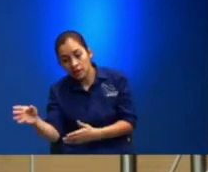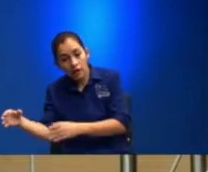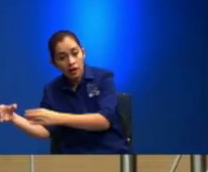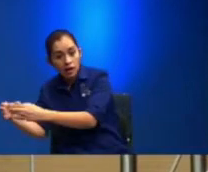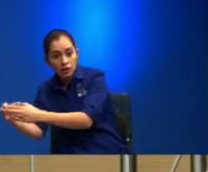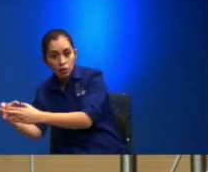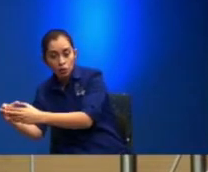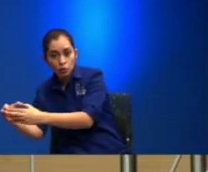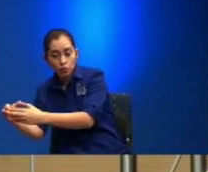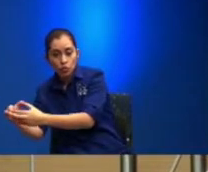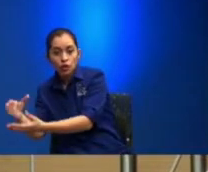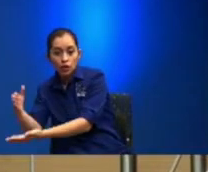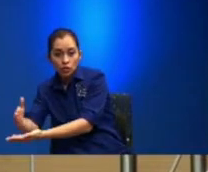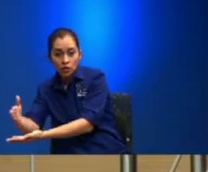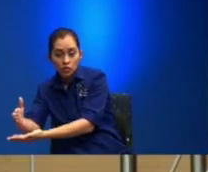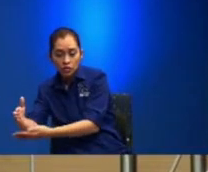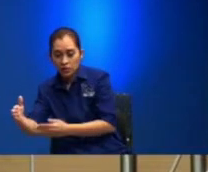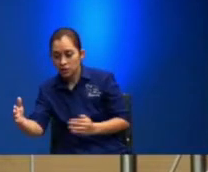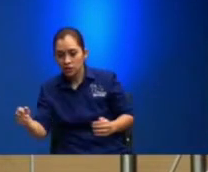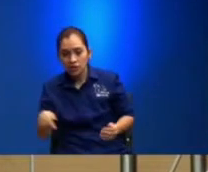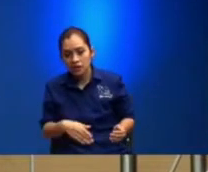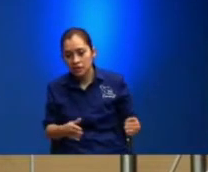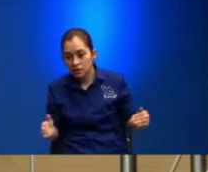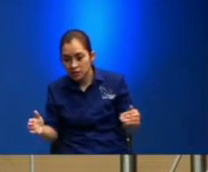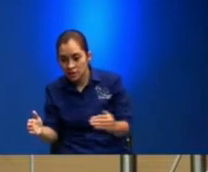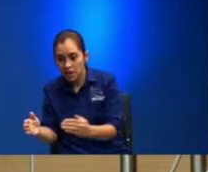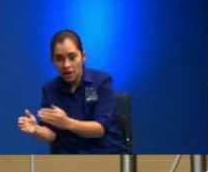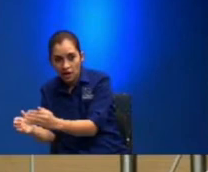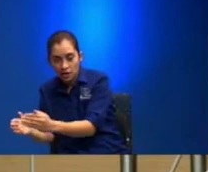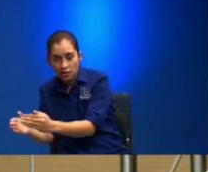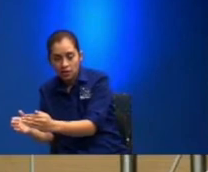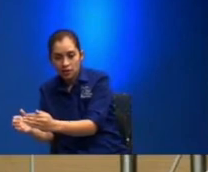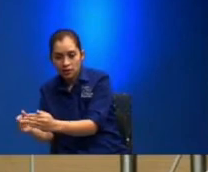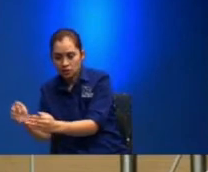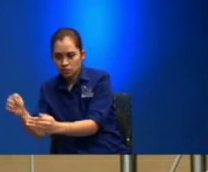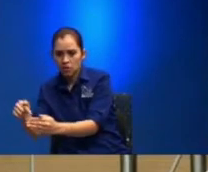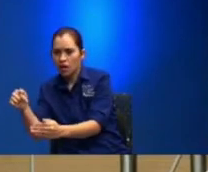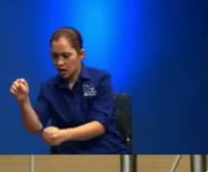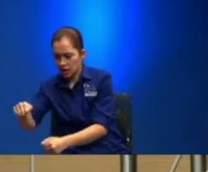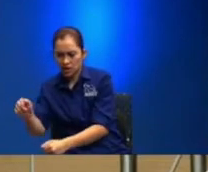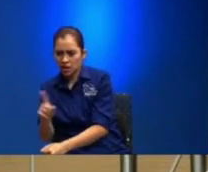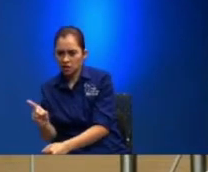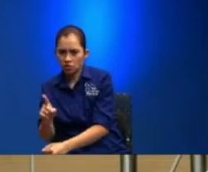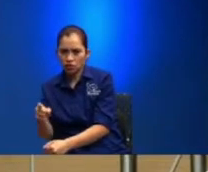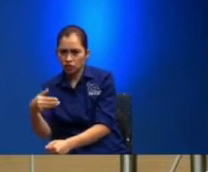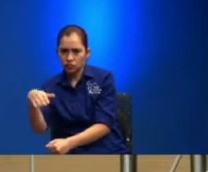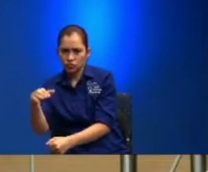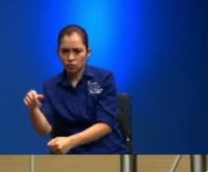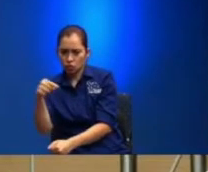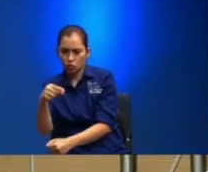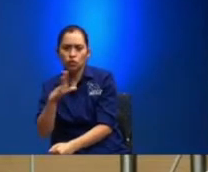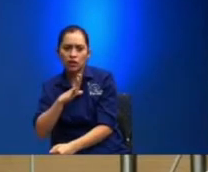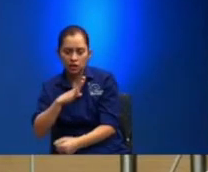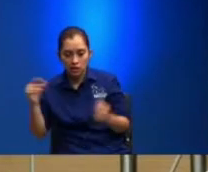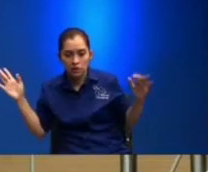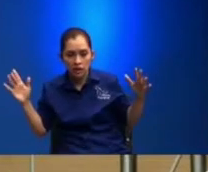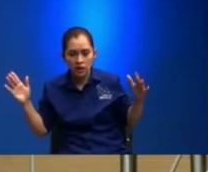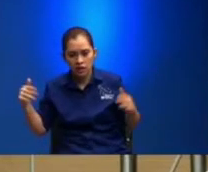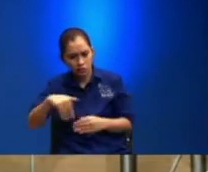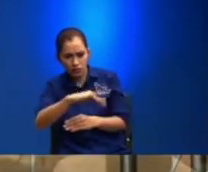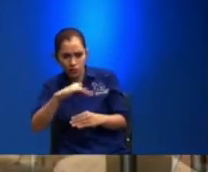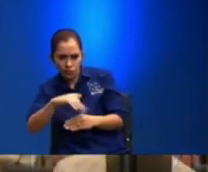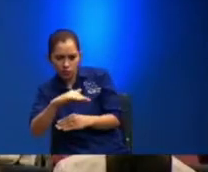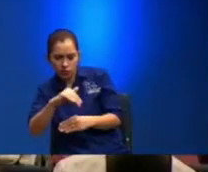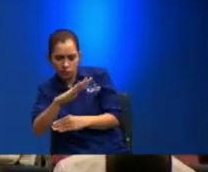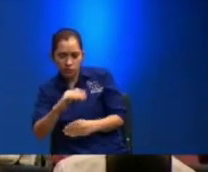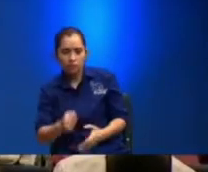que no se define siempre estarán están entre dos ríos es que no hermano es que no hay que ser no hay que ser exagerado